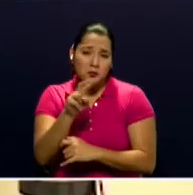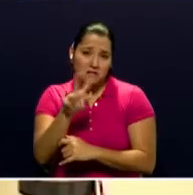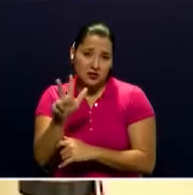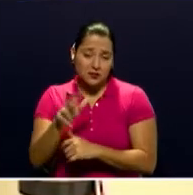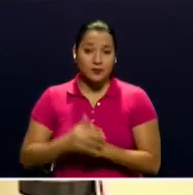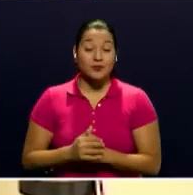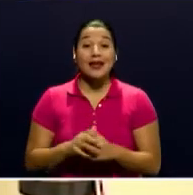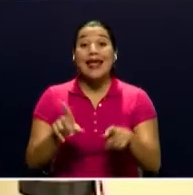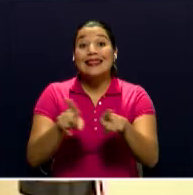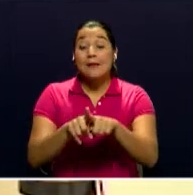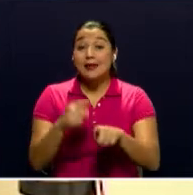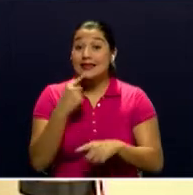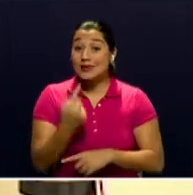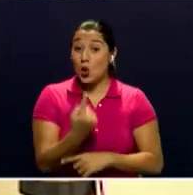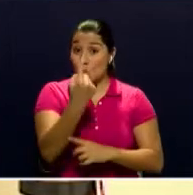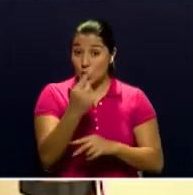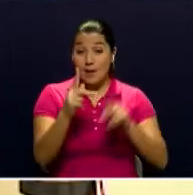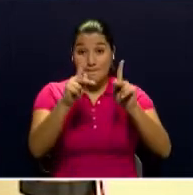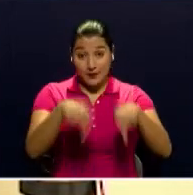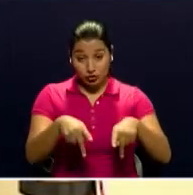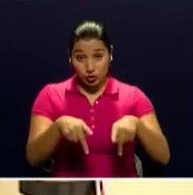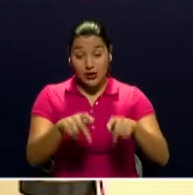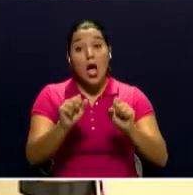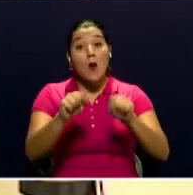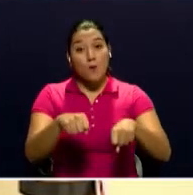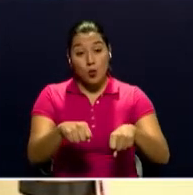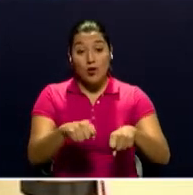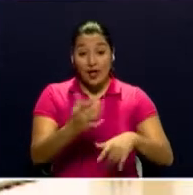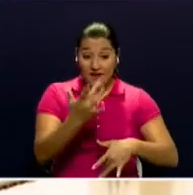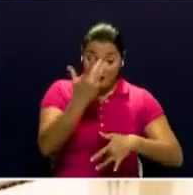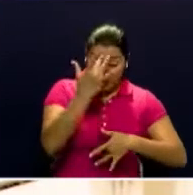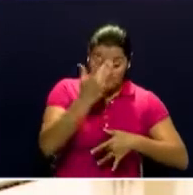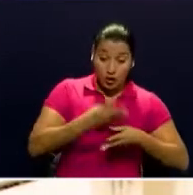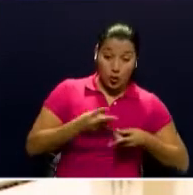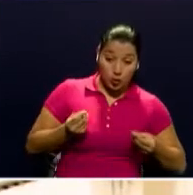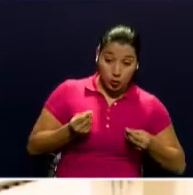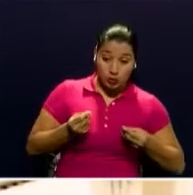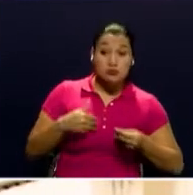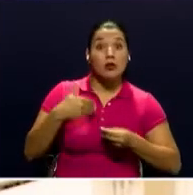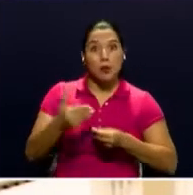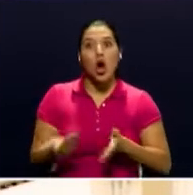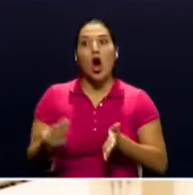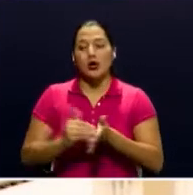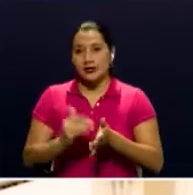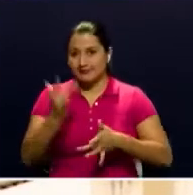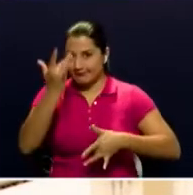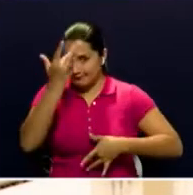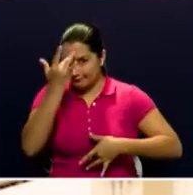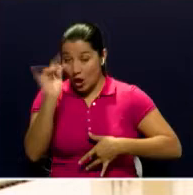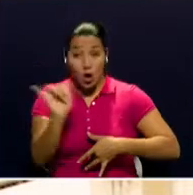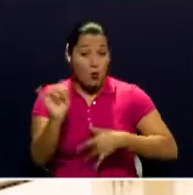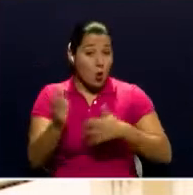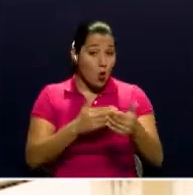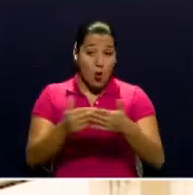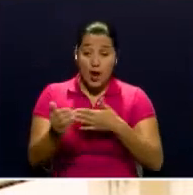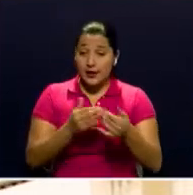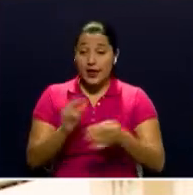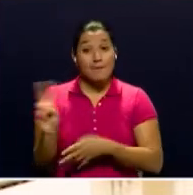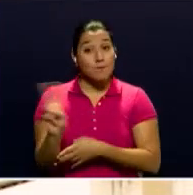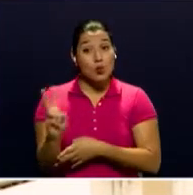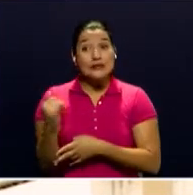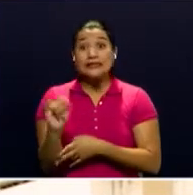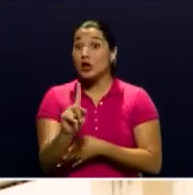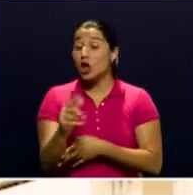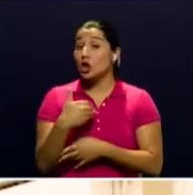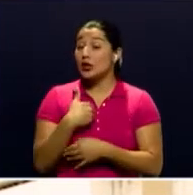Asimismo, manifestó que una persona puede volverse a infectar del COVID-19 como cualquier otro virus si no se toman las medidas de